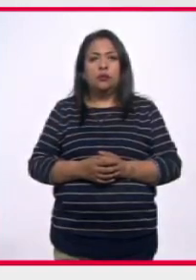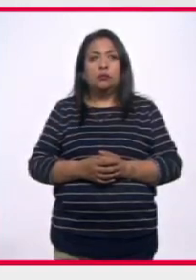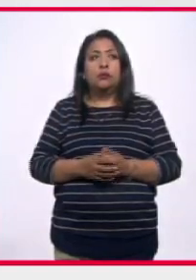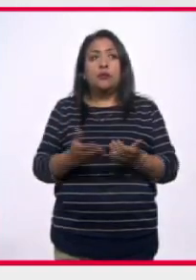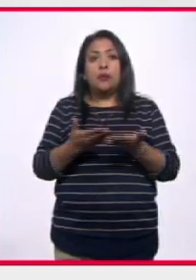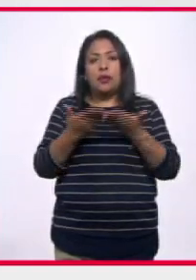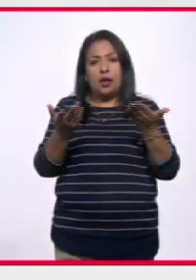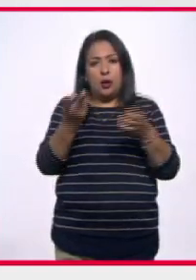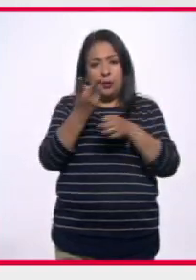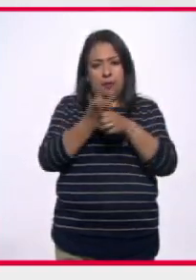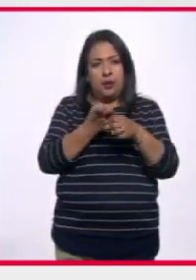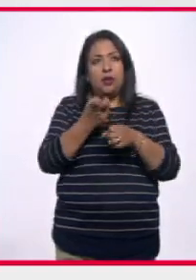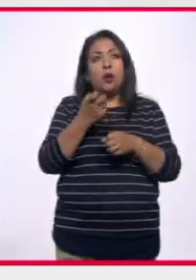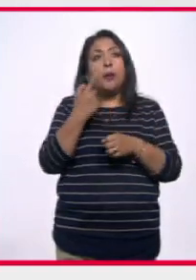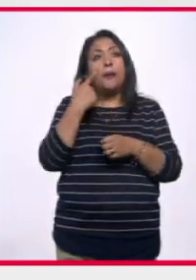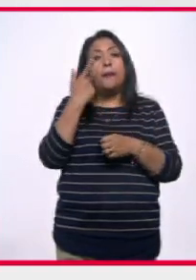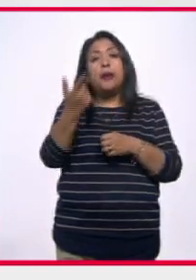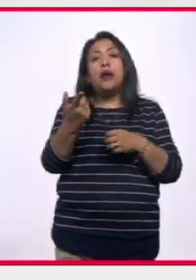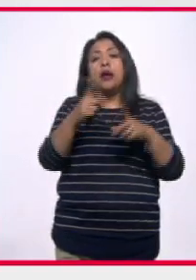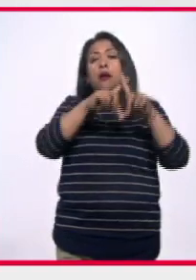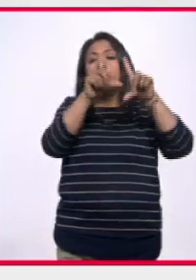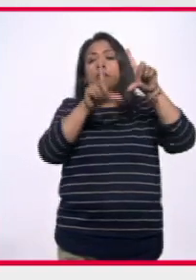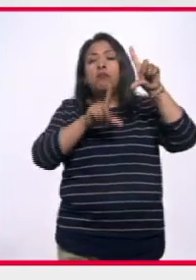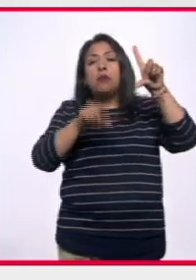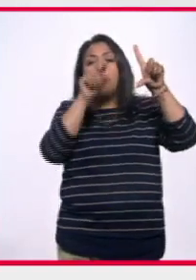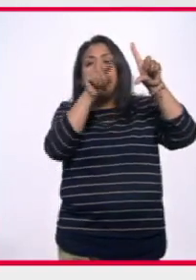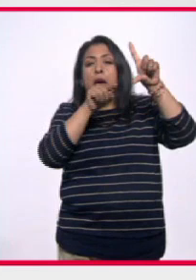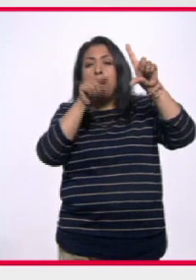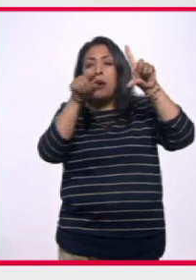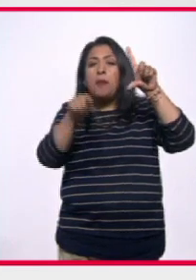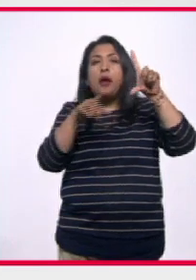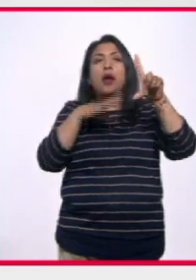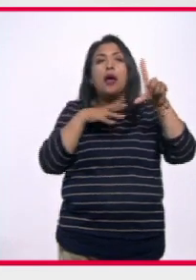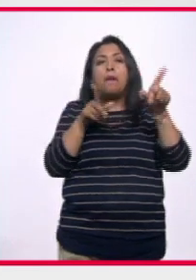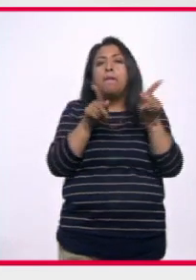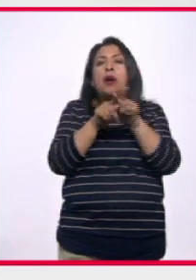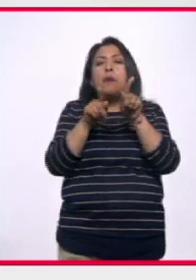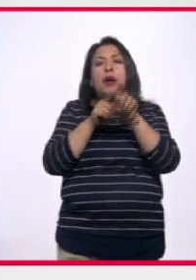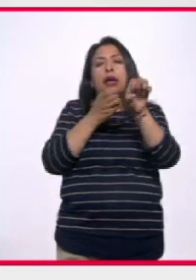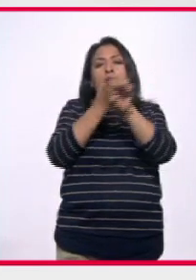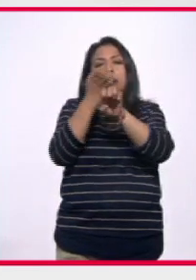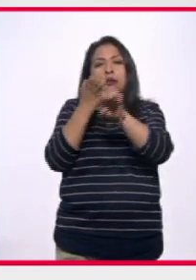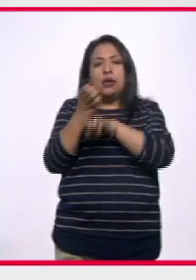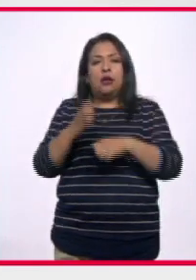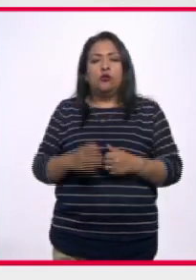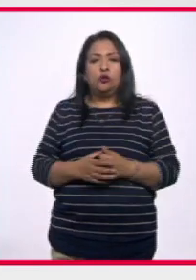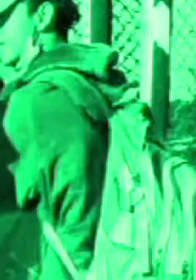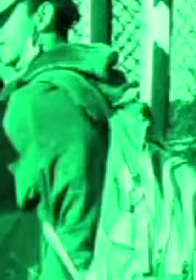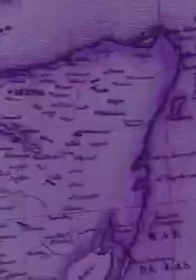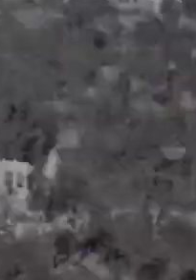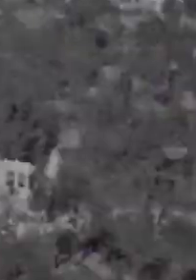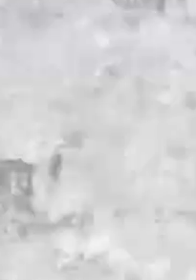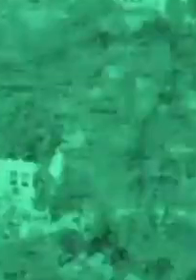y ahora los invito a dar un recorrido por la república mexicana con las breves de los estados